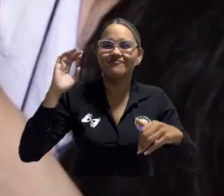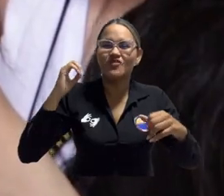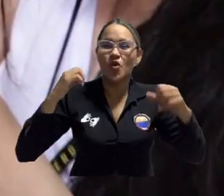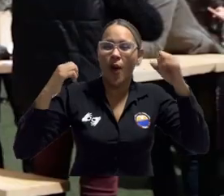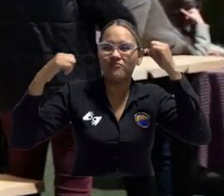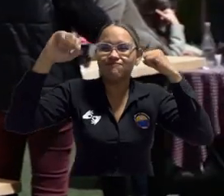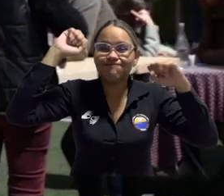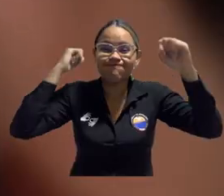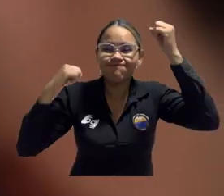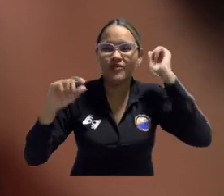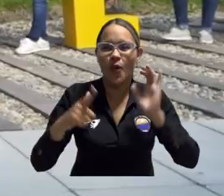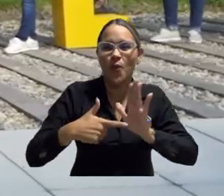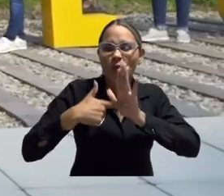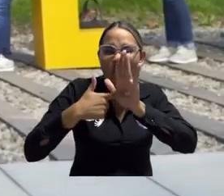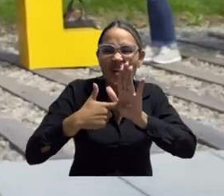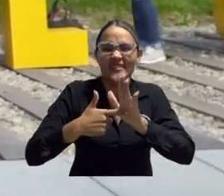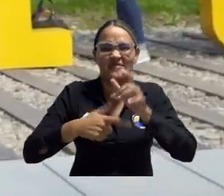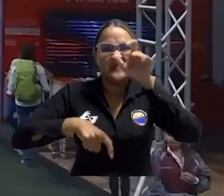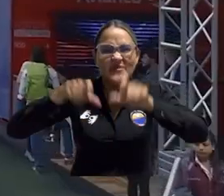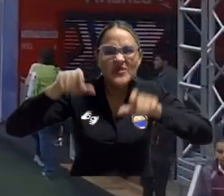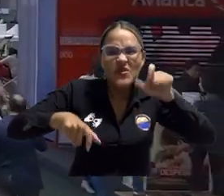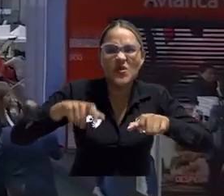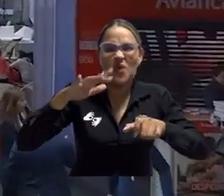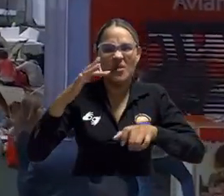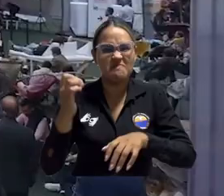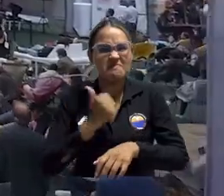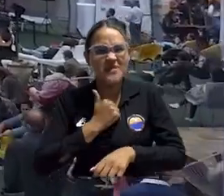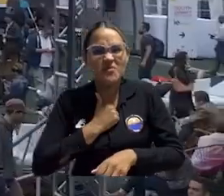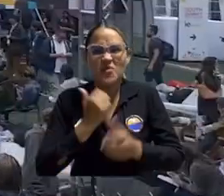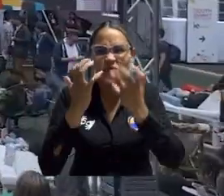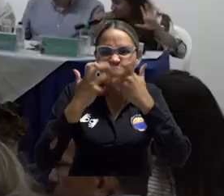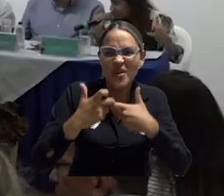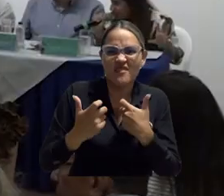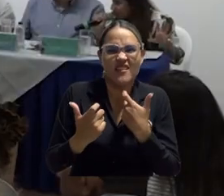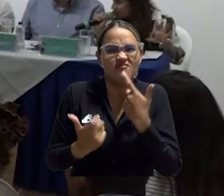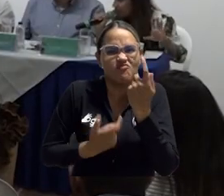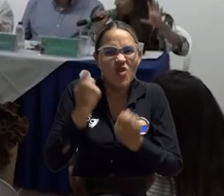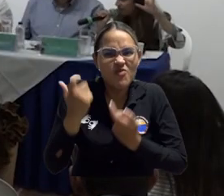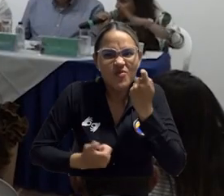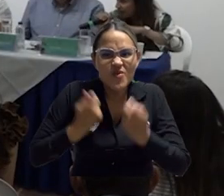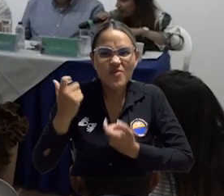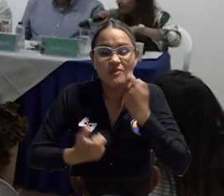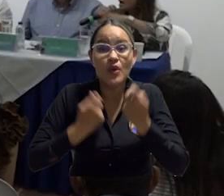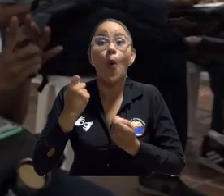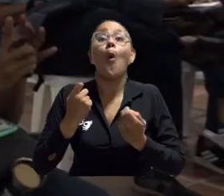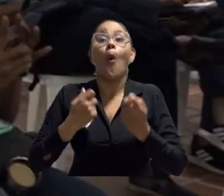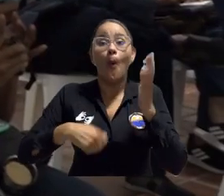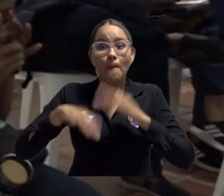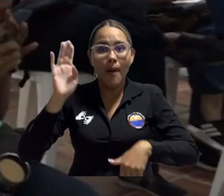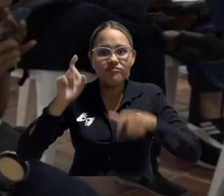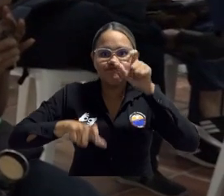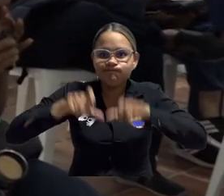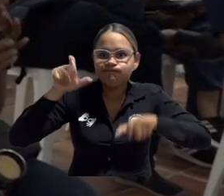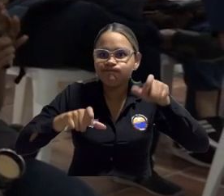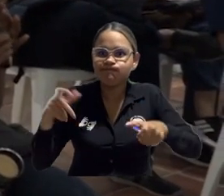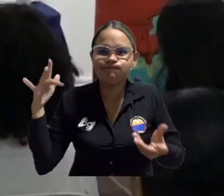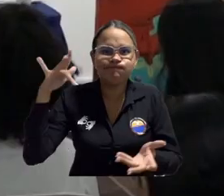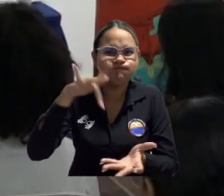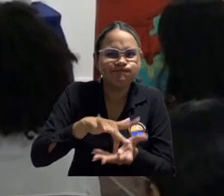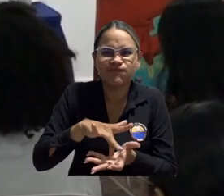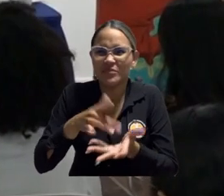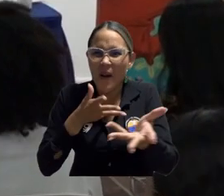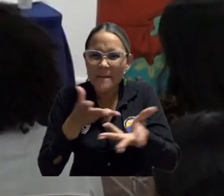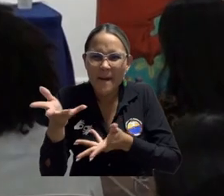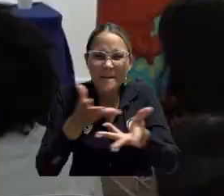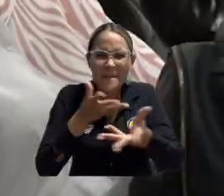festival de emprendimiento del país en el que emprendedores, microempresarios y actores del sector confluyen para fortalecer los modelos de negocio,